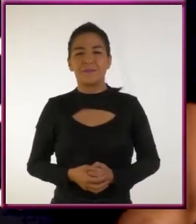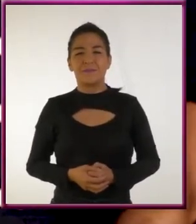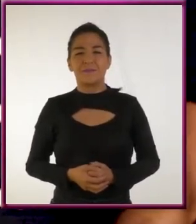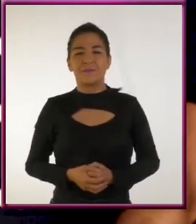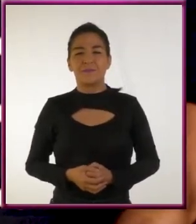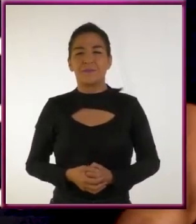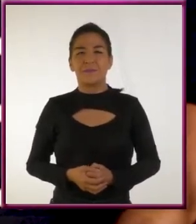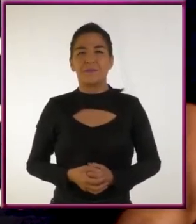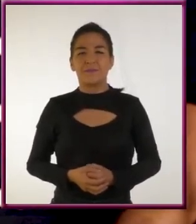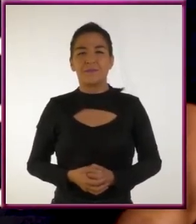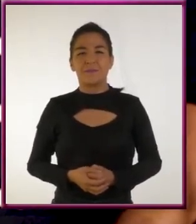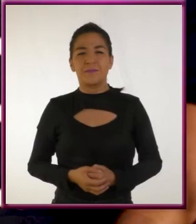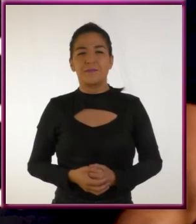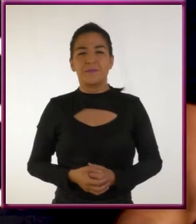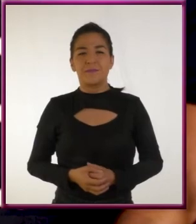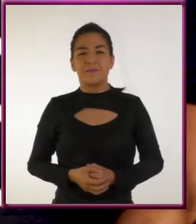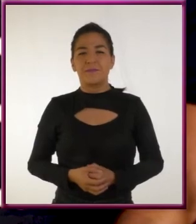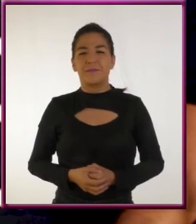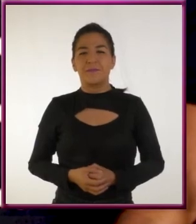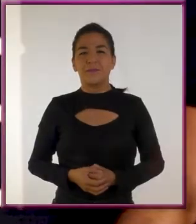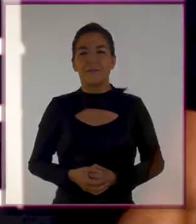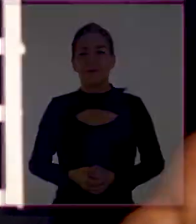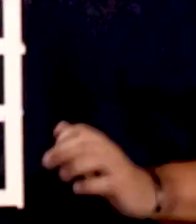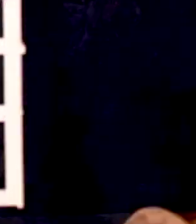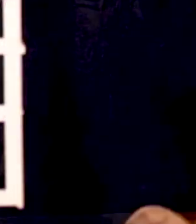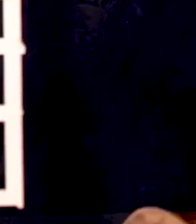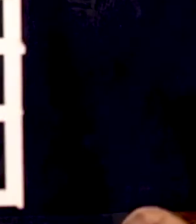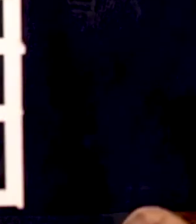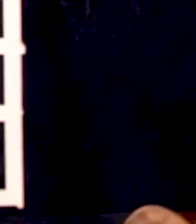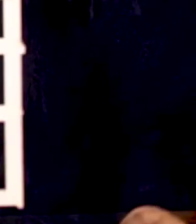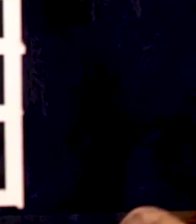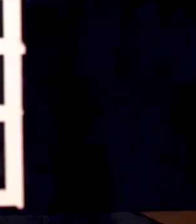Entonces, este queda como 4. Como 4.